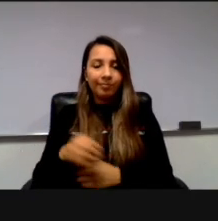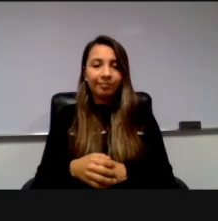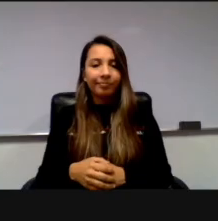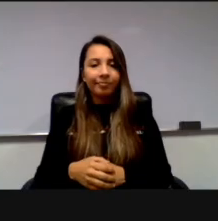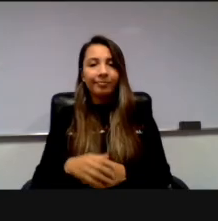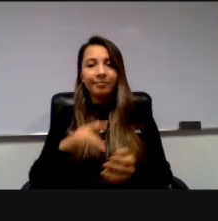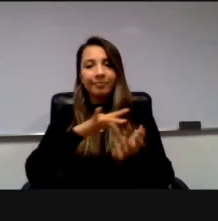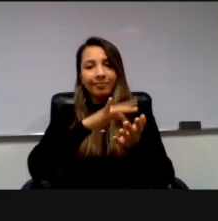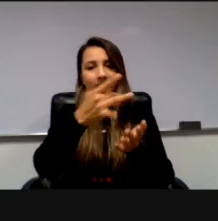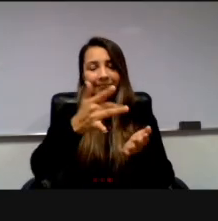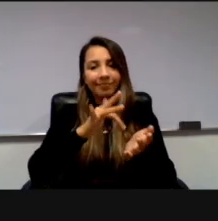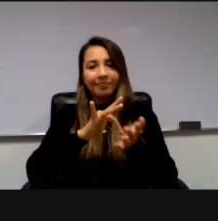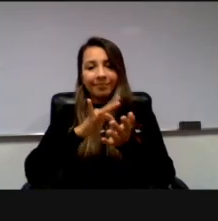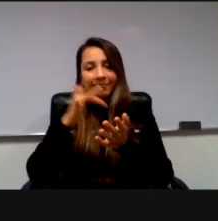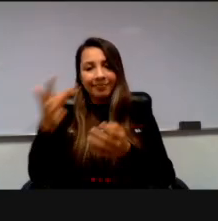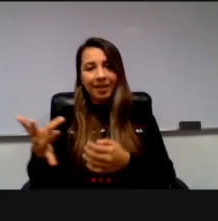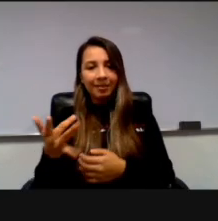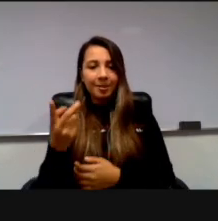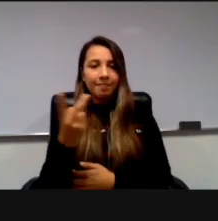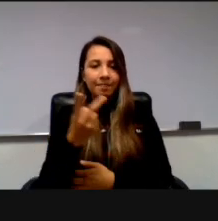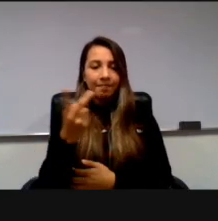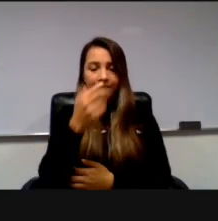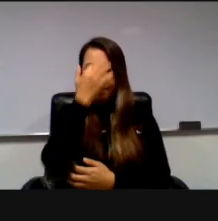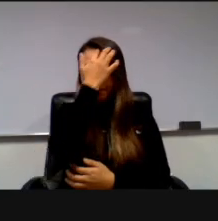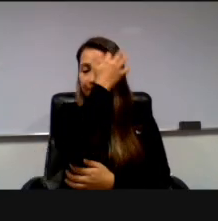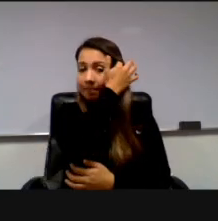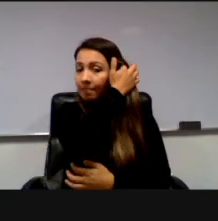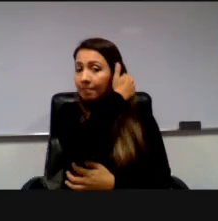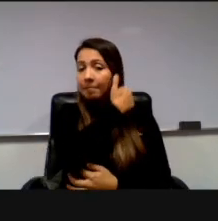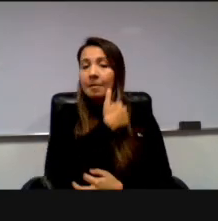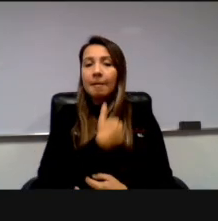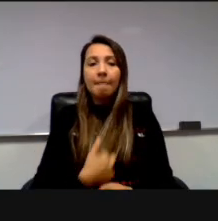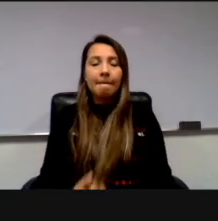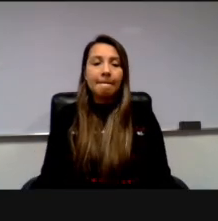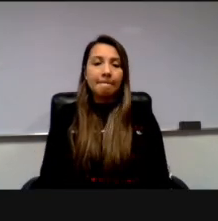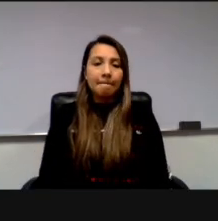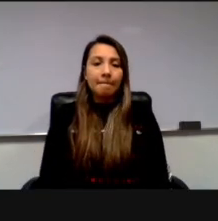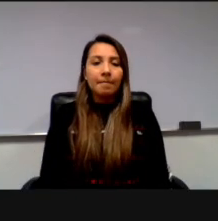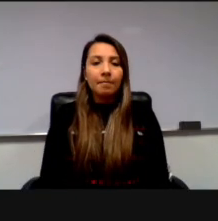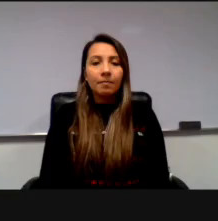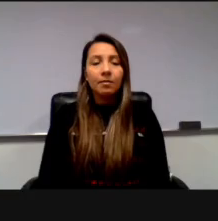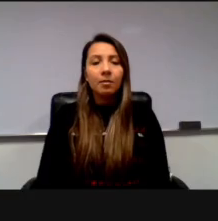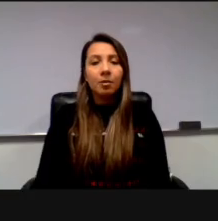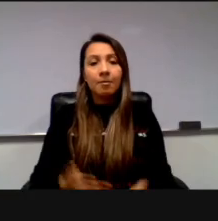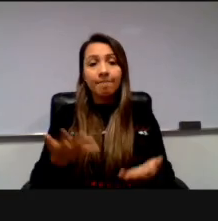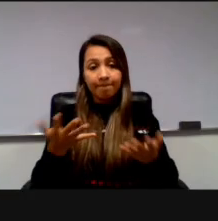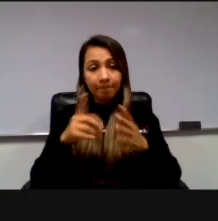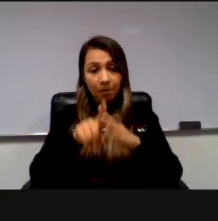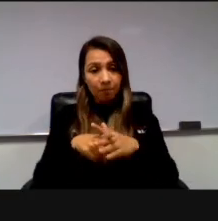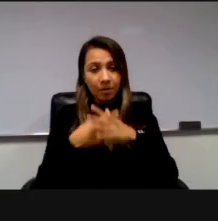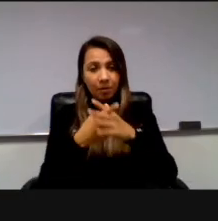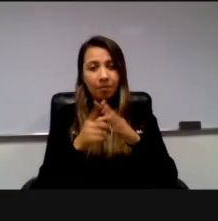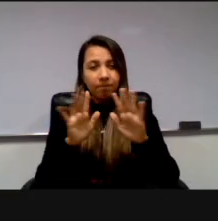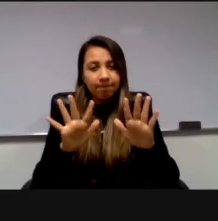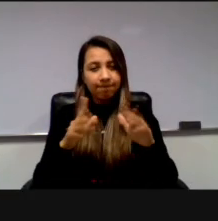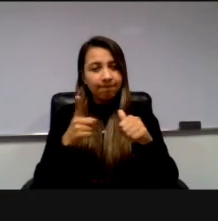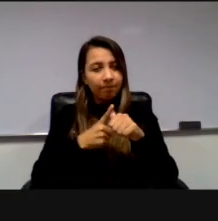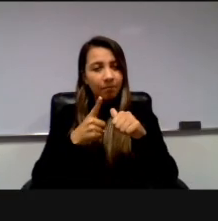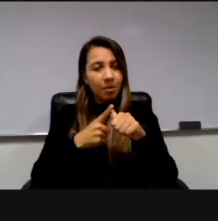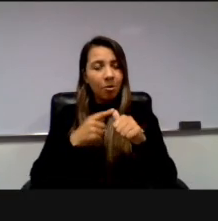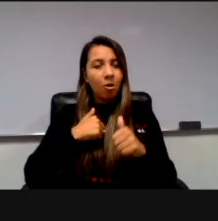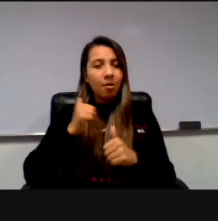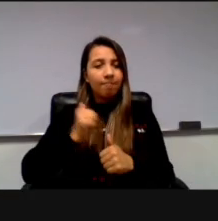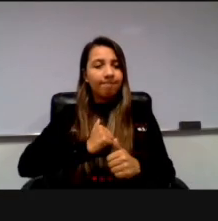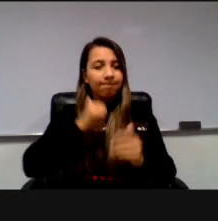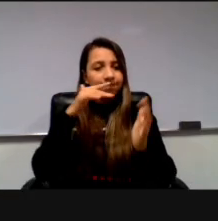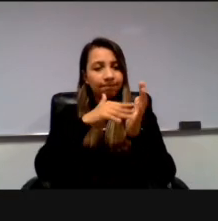Gracias, Sandra, un placer estar aquí con ustedes. Gracias. Pues antes de comenzar, me voy a permitir leer